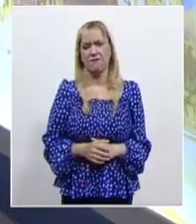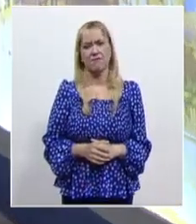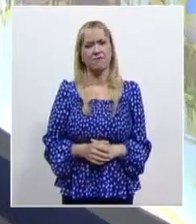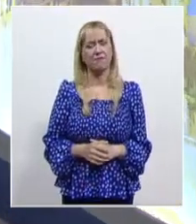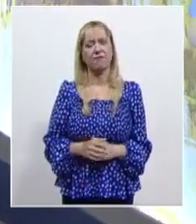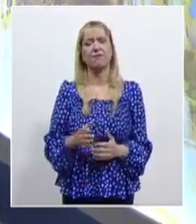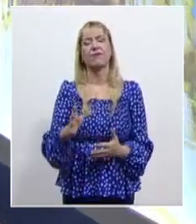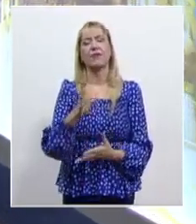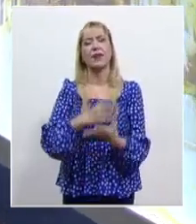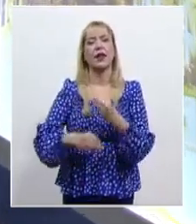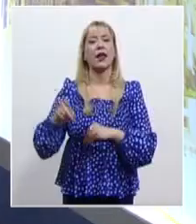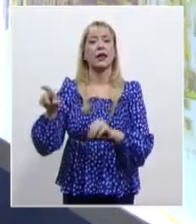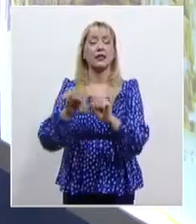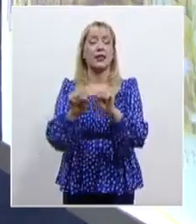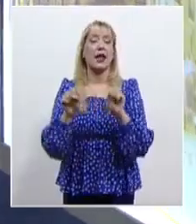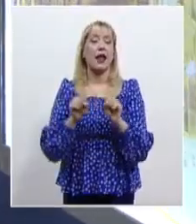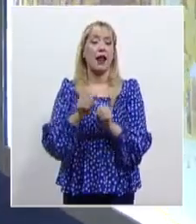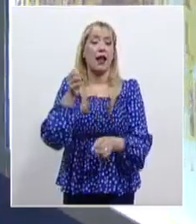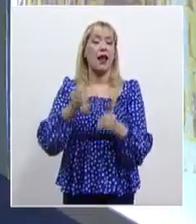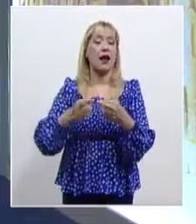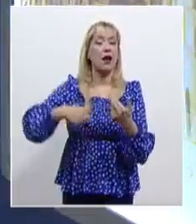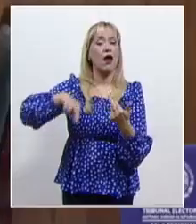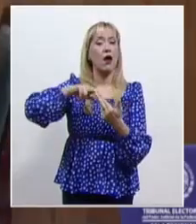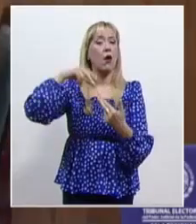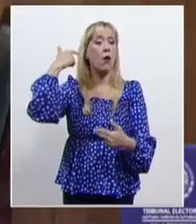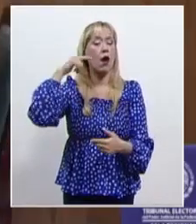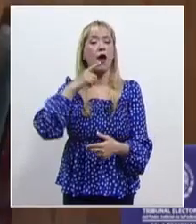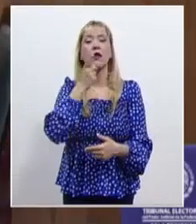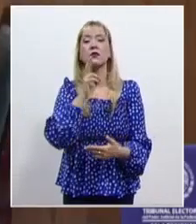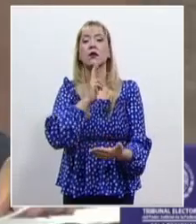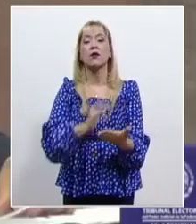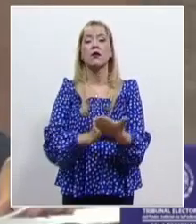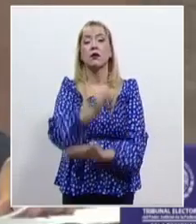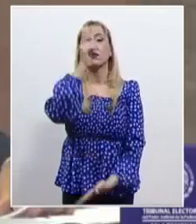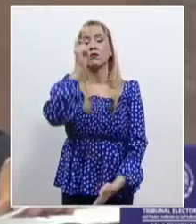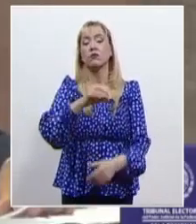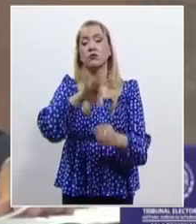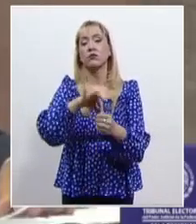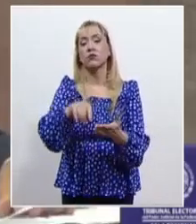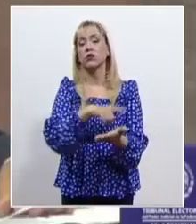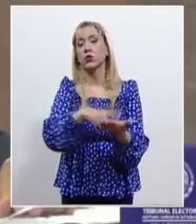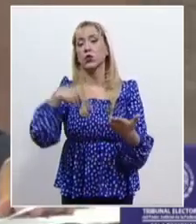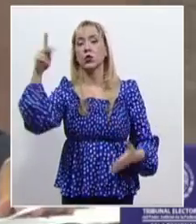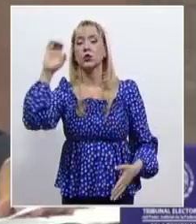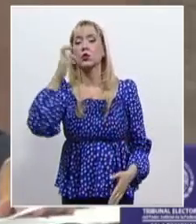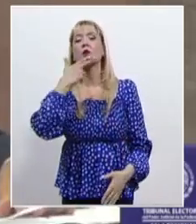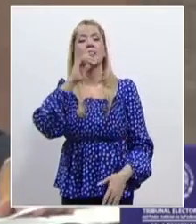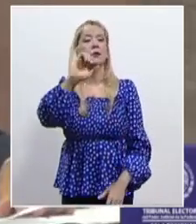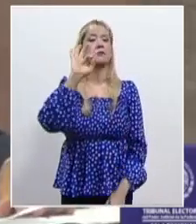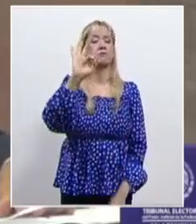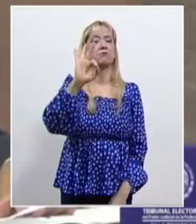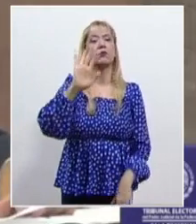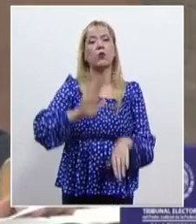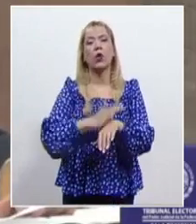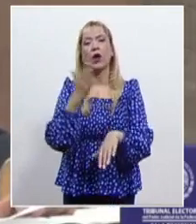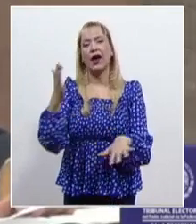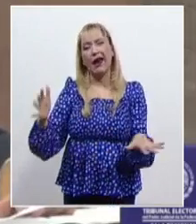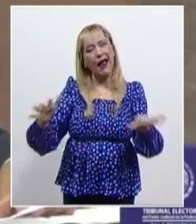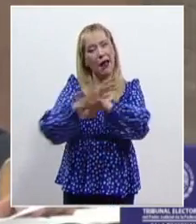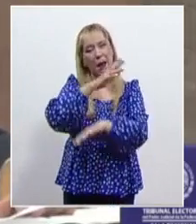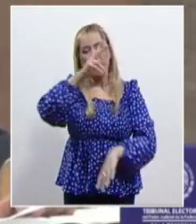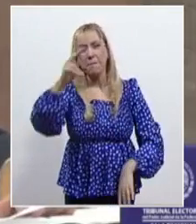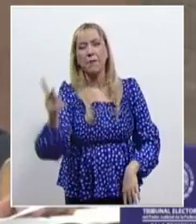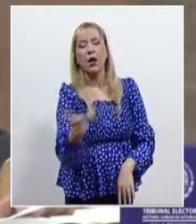Por su parte, la Sala Regional Guadalajara confirmó una sentencia del Tribunal Electoral de Chihuahua que modificó la pregunta para el ejercicio